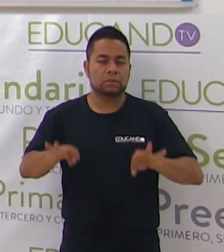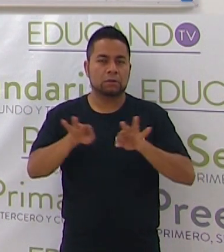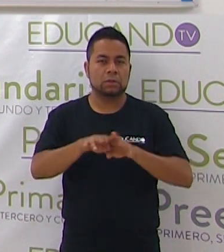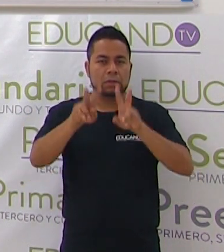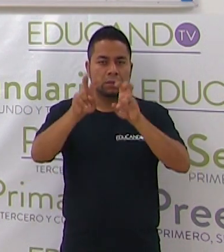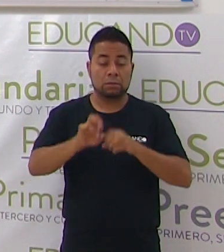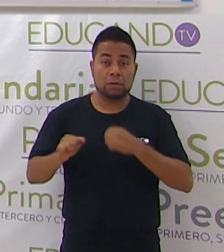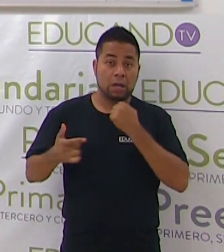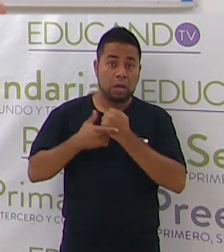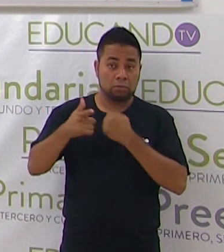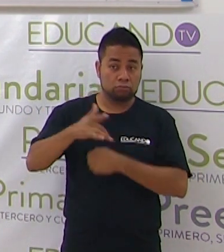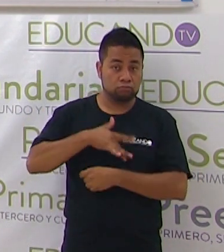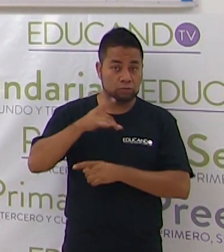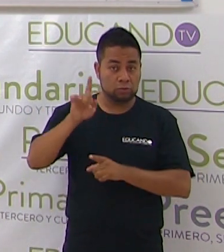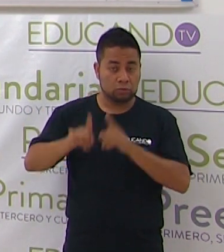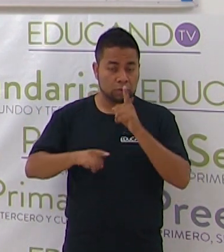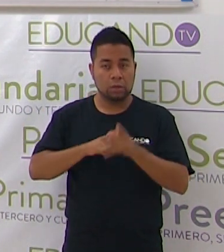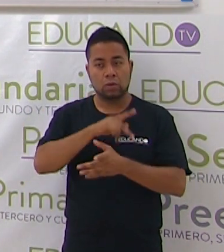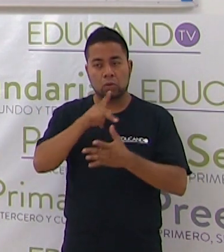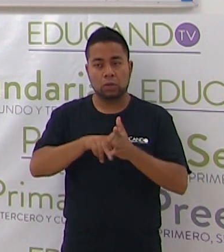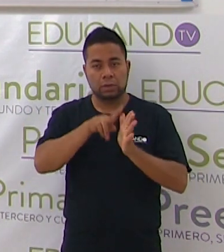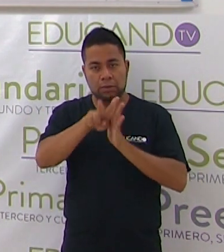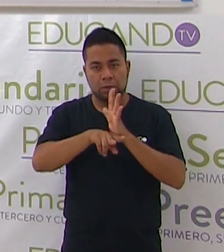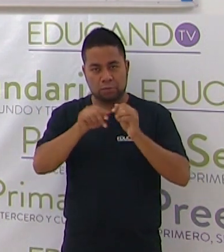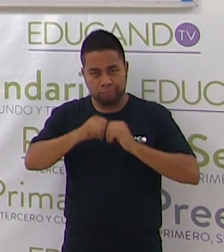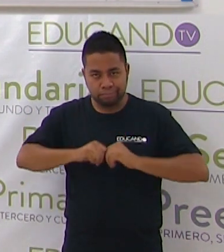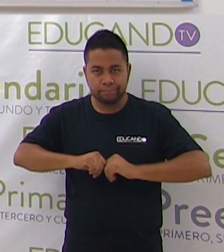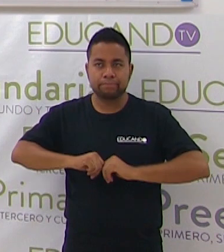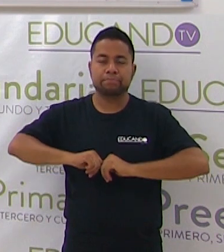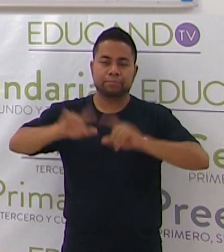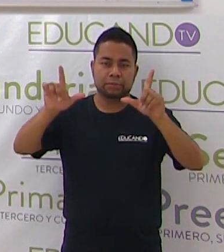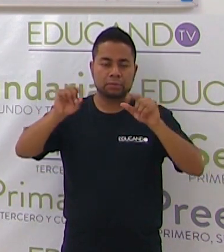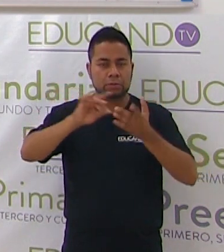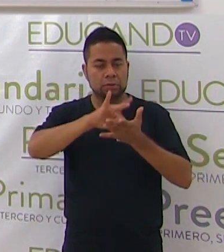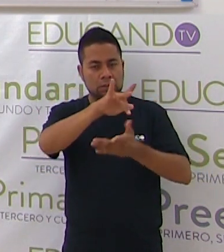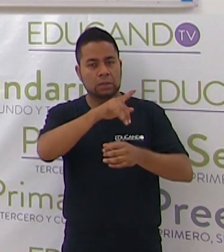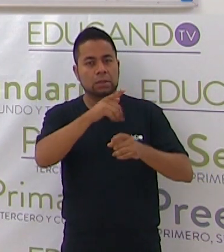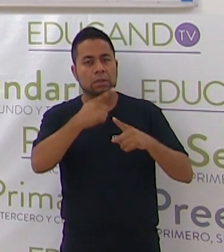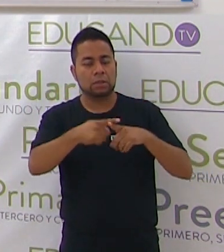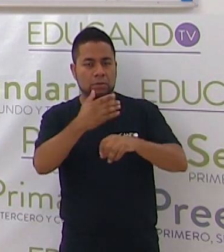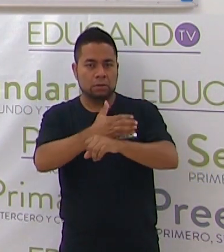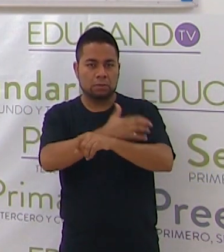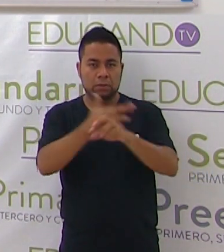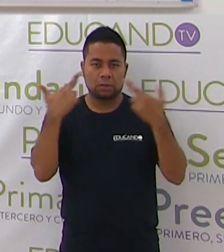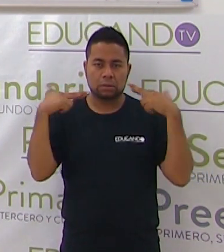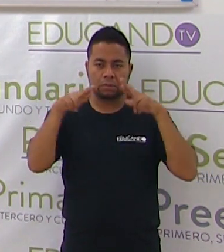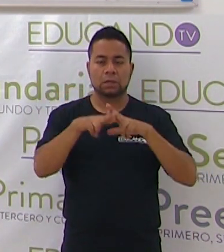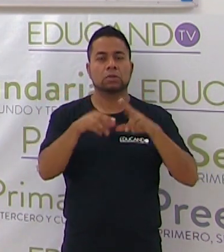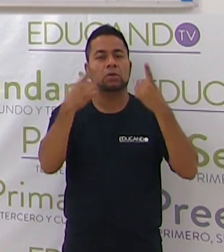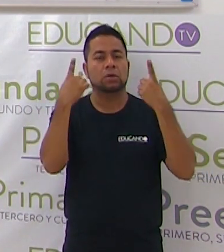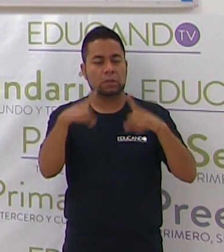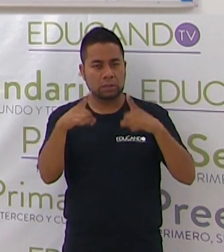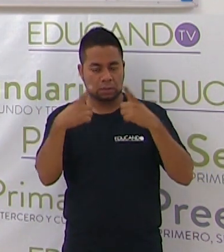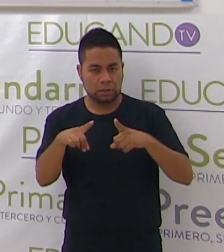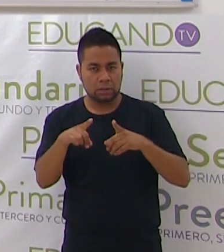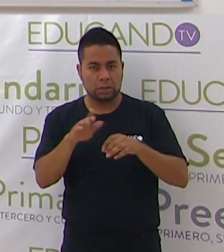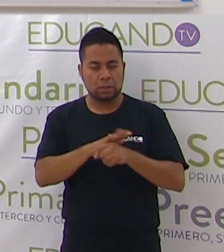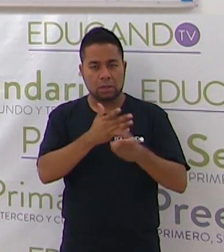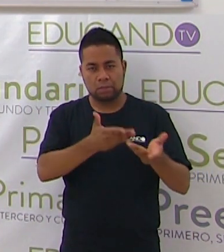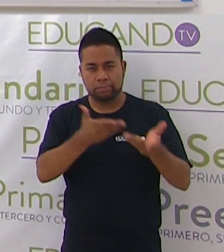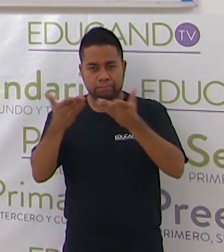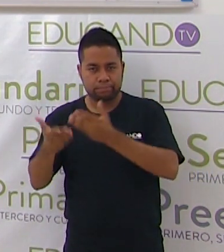tienen alguna duda, pueden volver a ver el video. Le doy las gracias a mi compañero, el profesor David, que